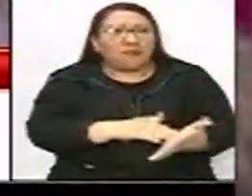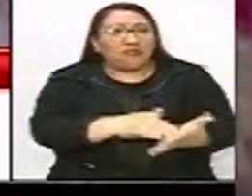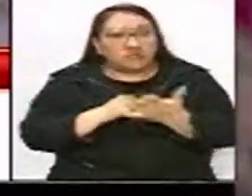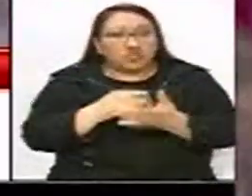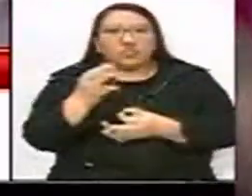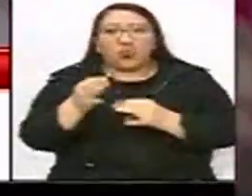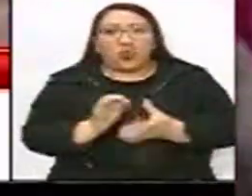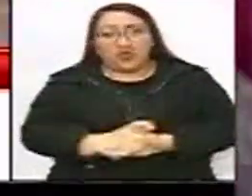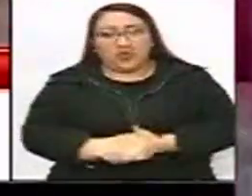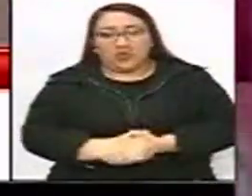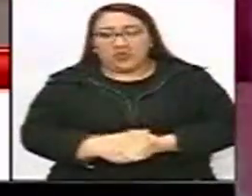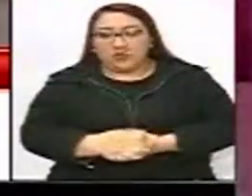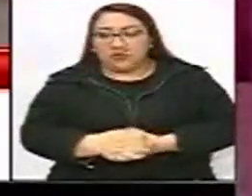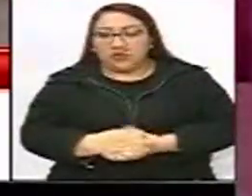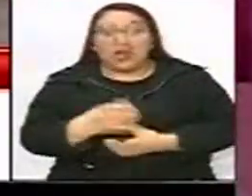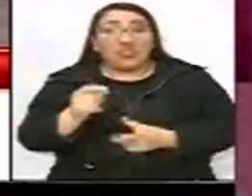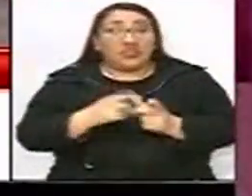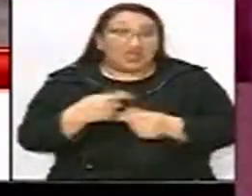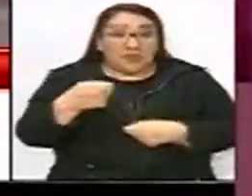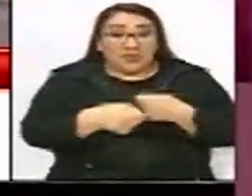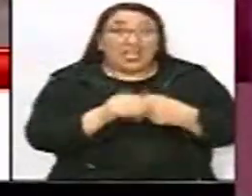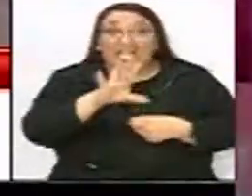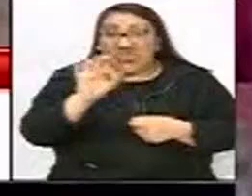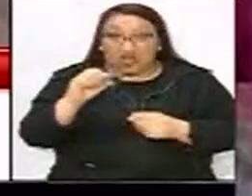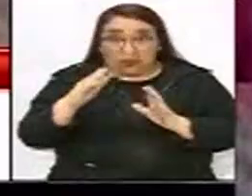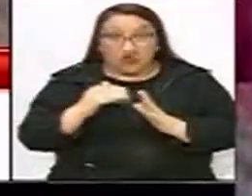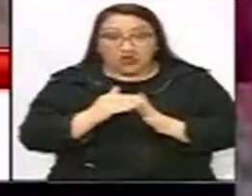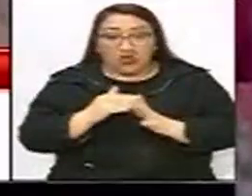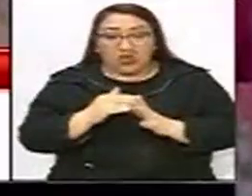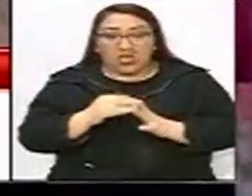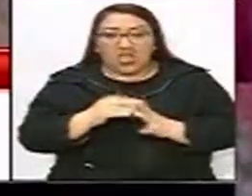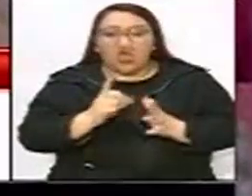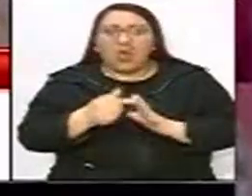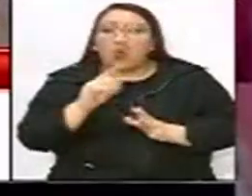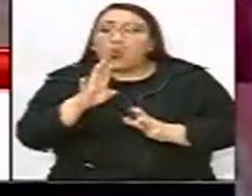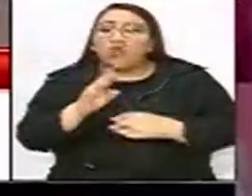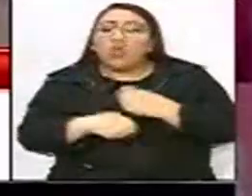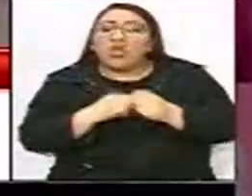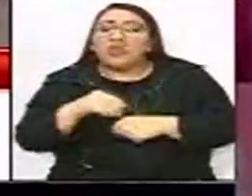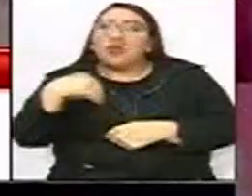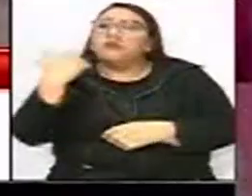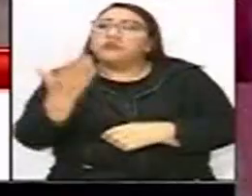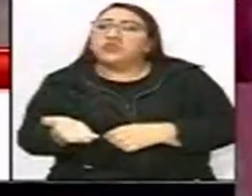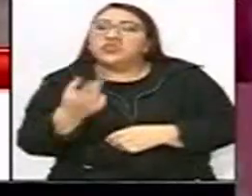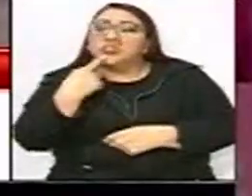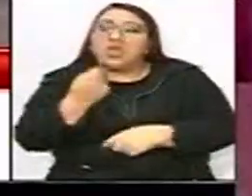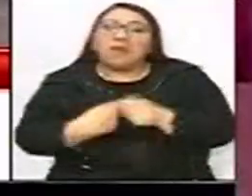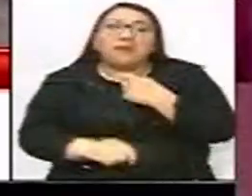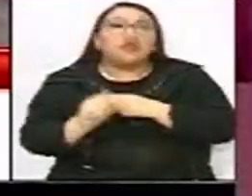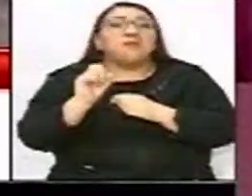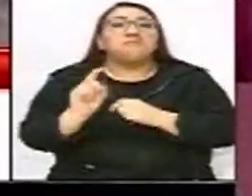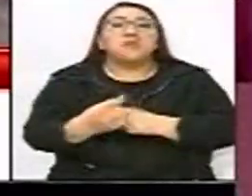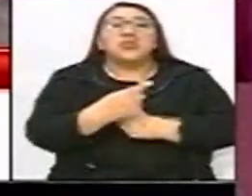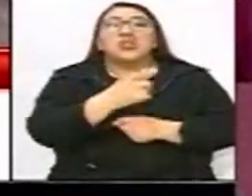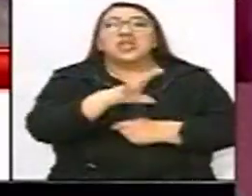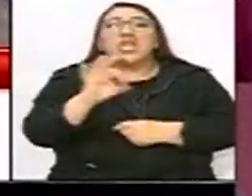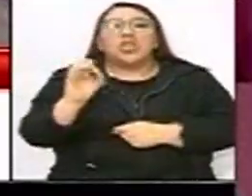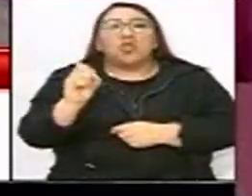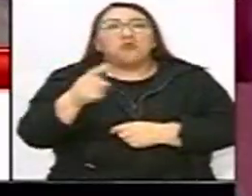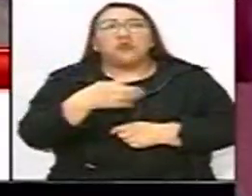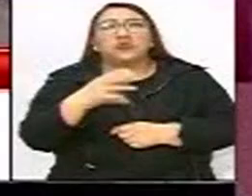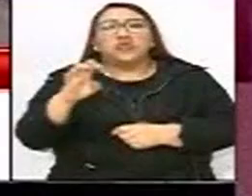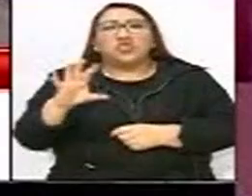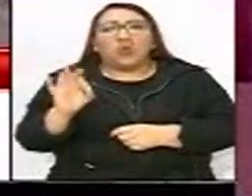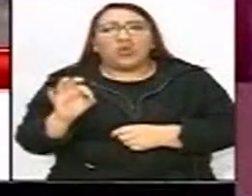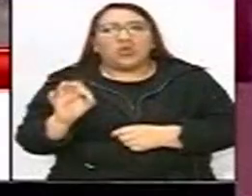sus cuentas. Y entonces invierten 500 millones y 4 años después o 3 años después la venden en 1.500 o